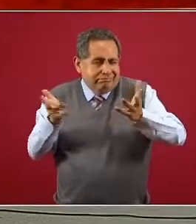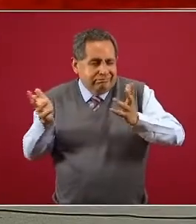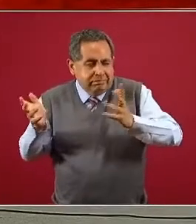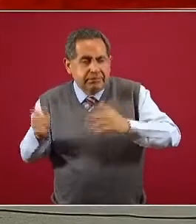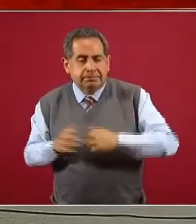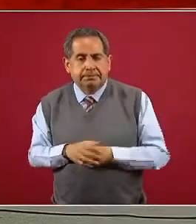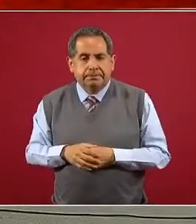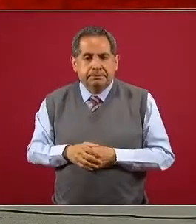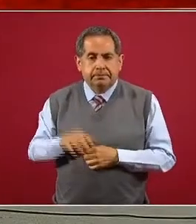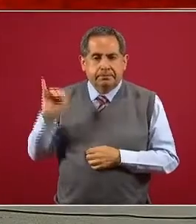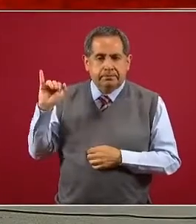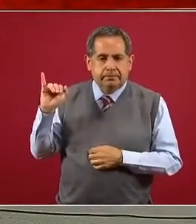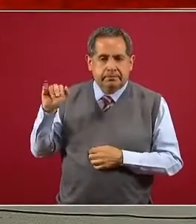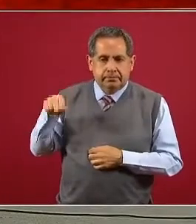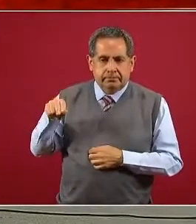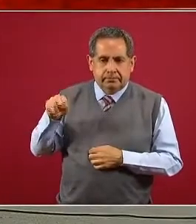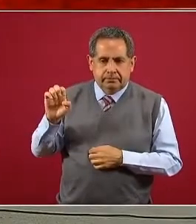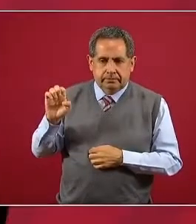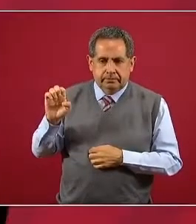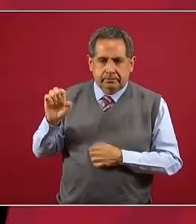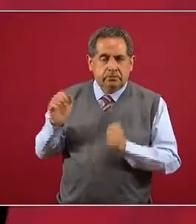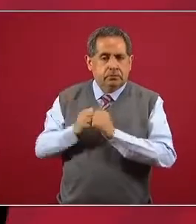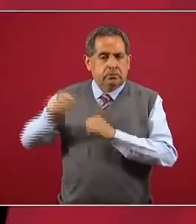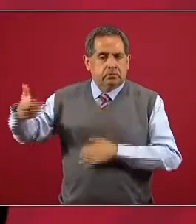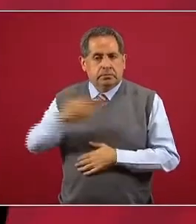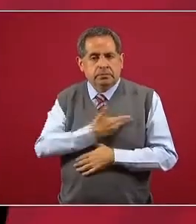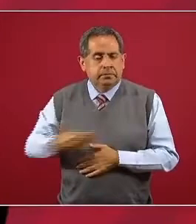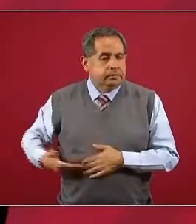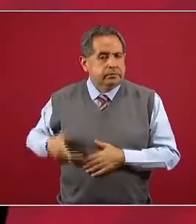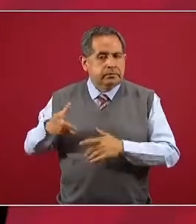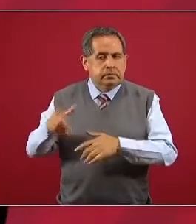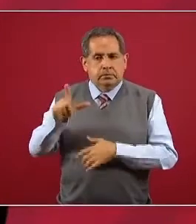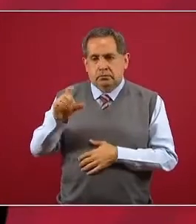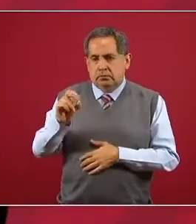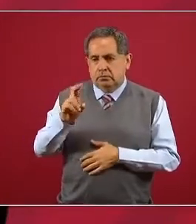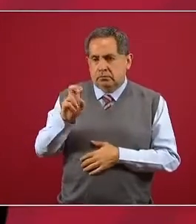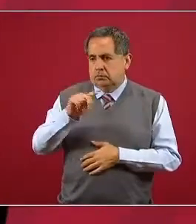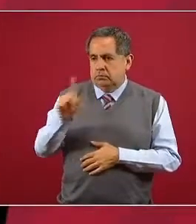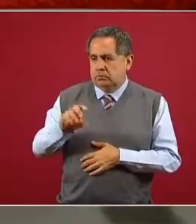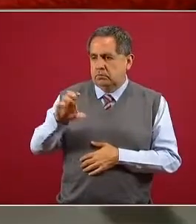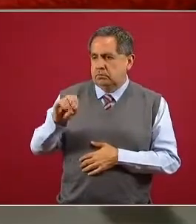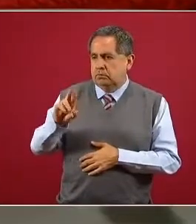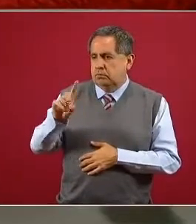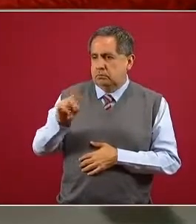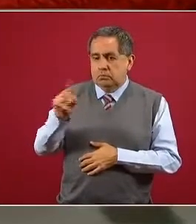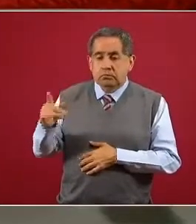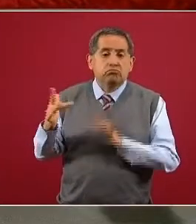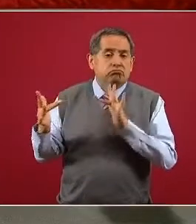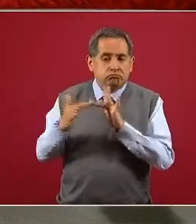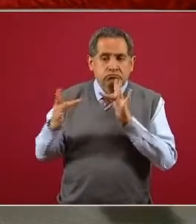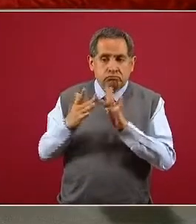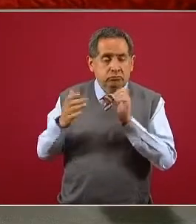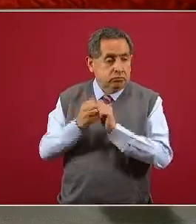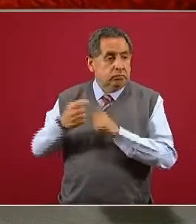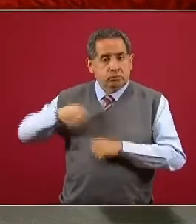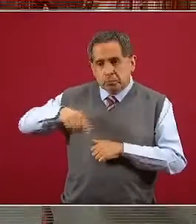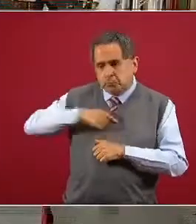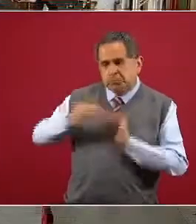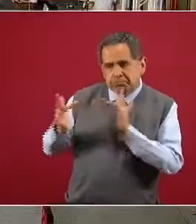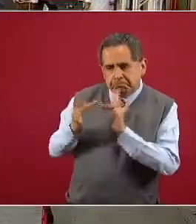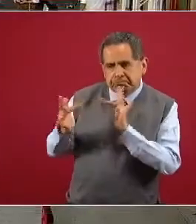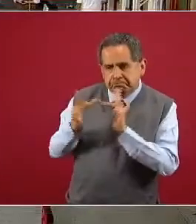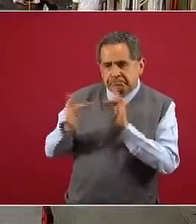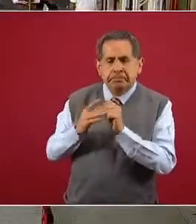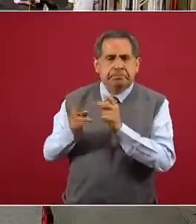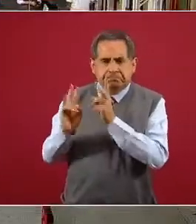El INE, a través de su presidente, Lorenzo Córdoba, ha estado en contacto con la Secretaría de Salud.